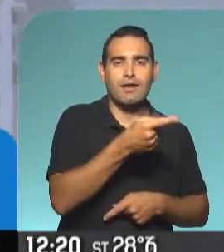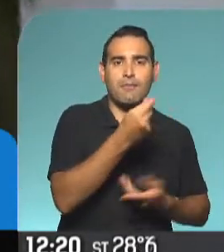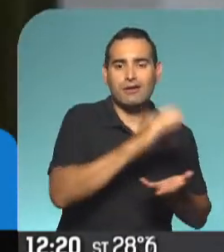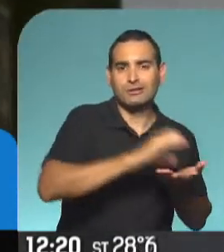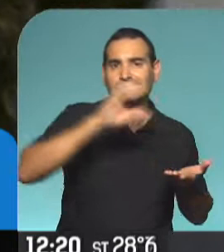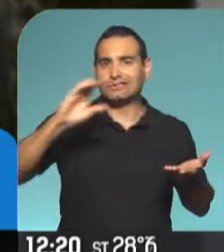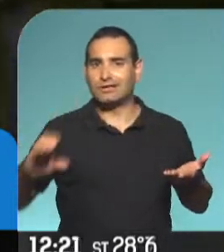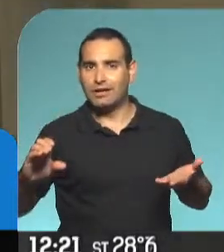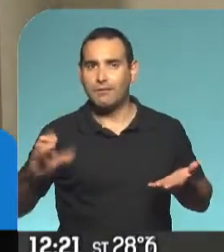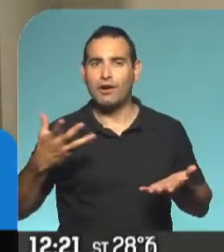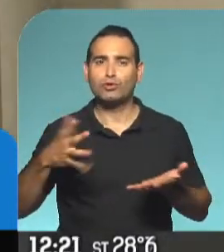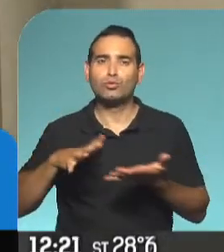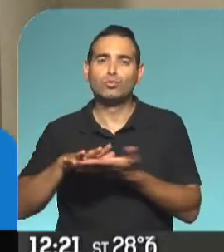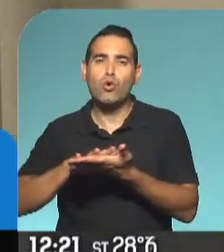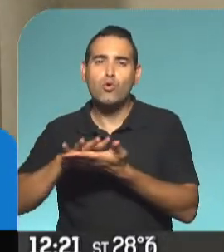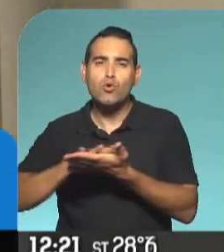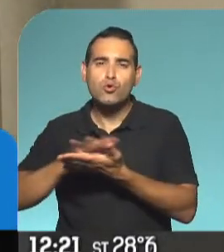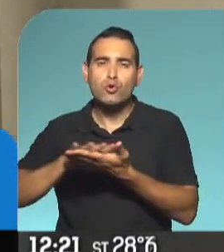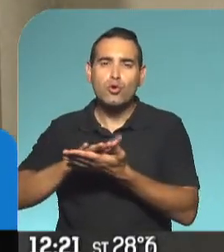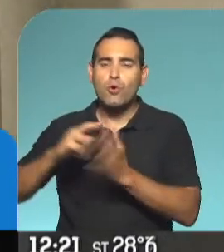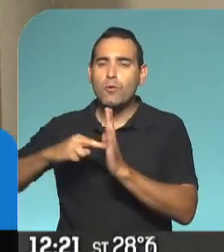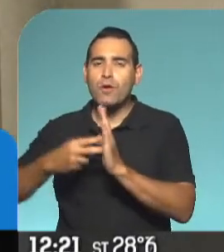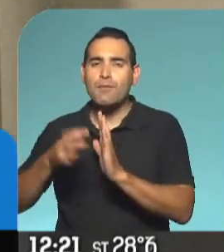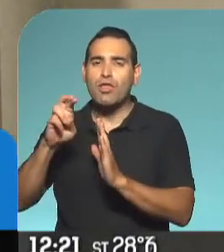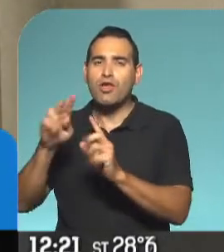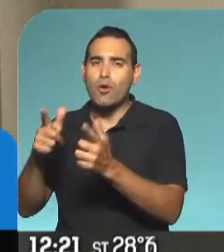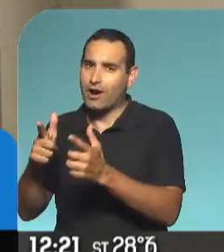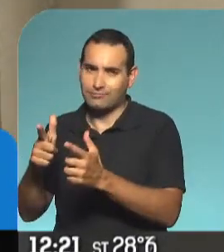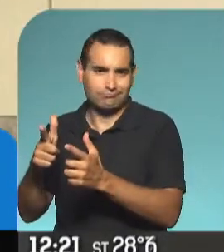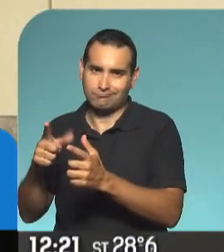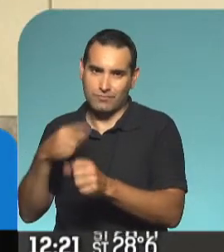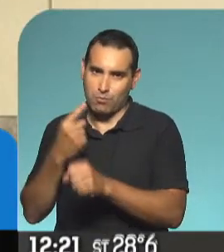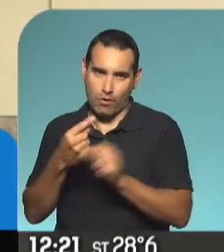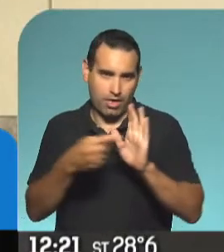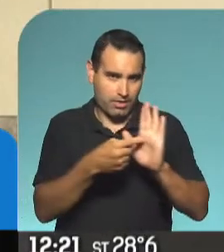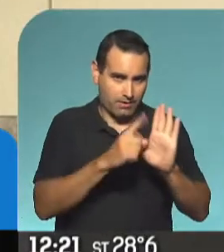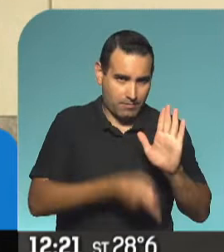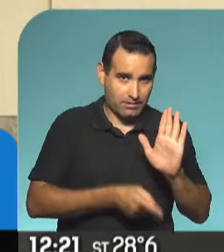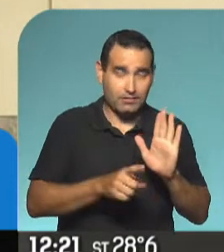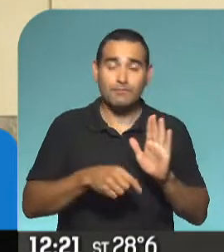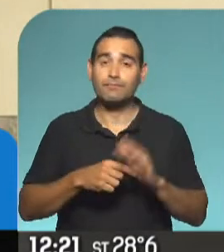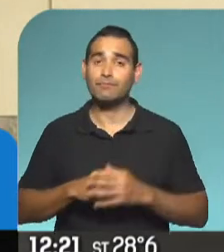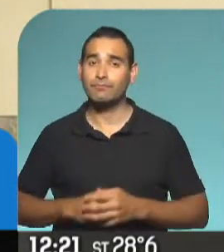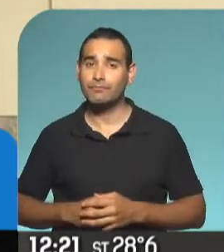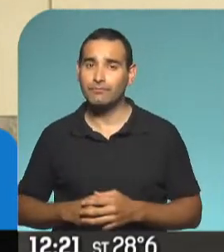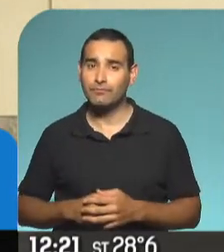una salida importante de capitales. Claro. En segundo lugar, porque